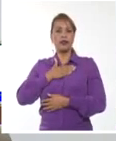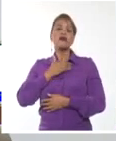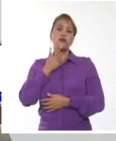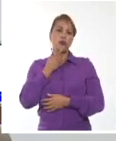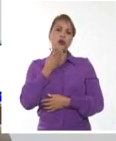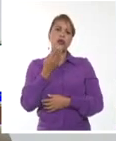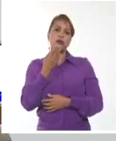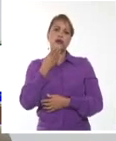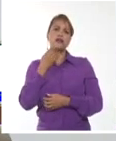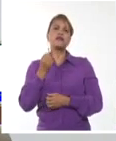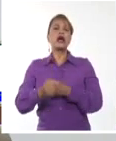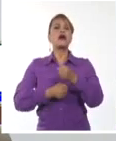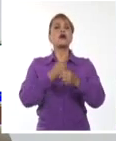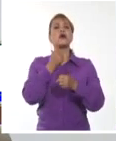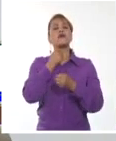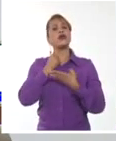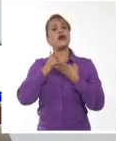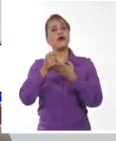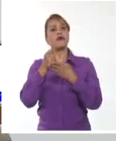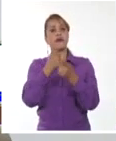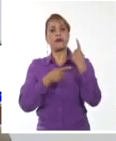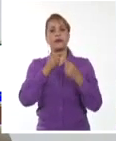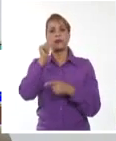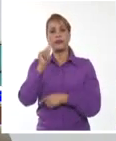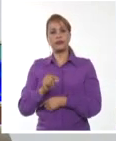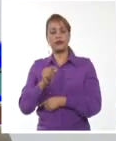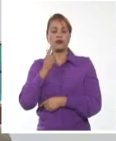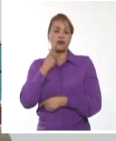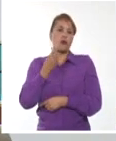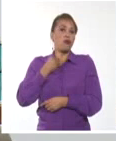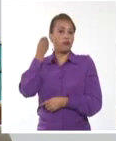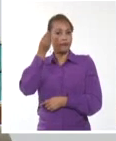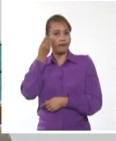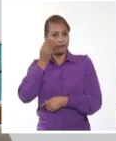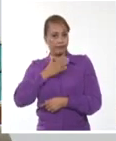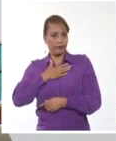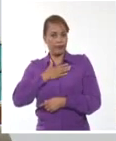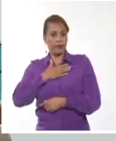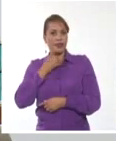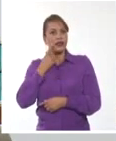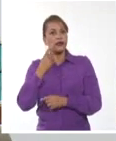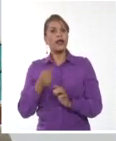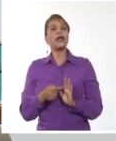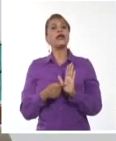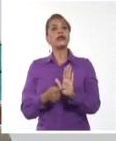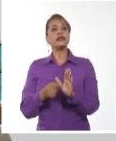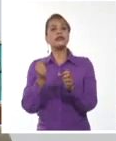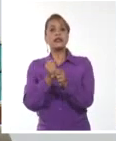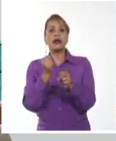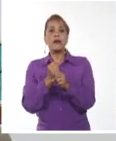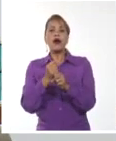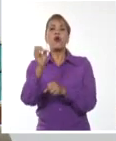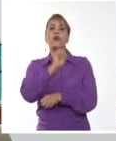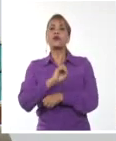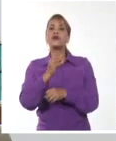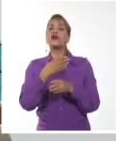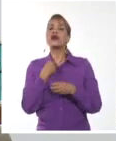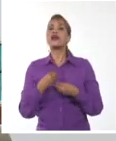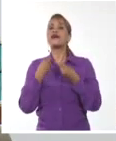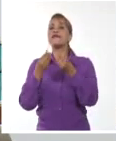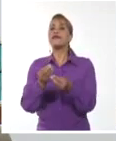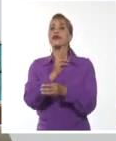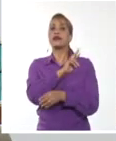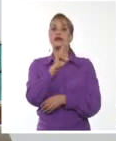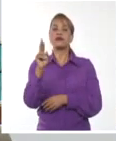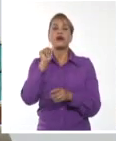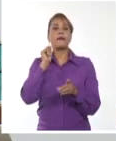resultar útil, en tanto que refleja, creo yo, la obra y las oportunidades que abrió la revolución